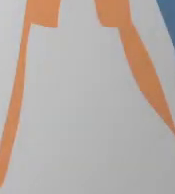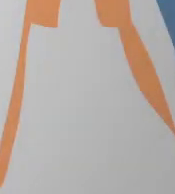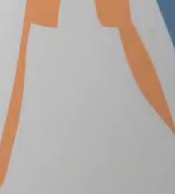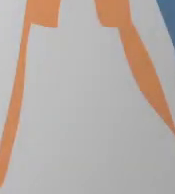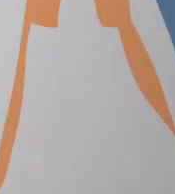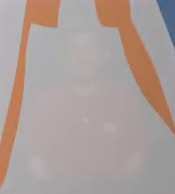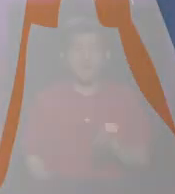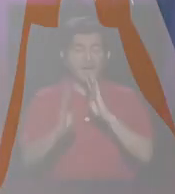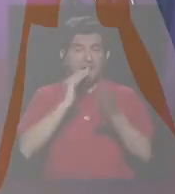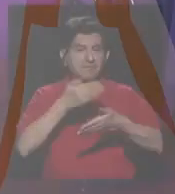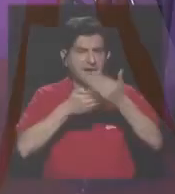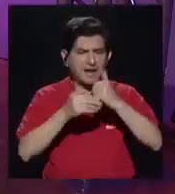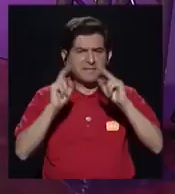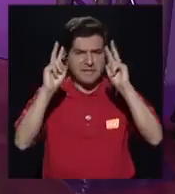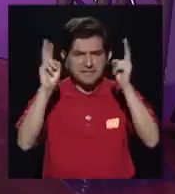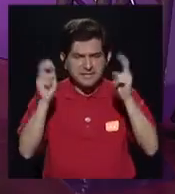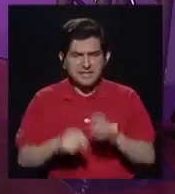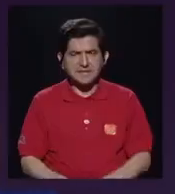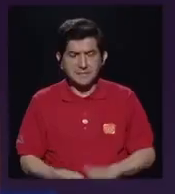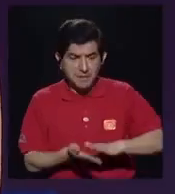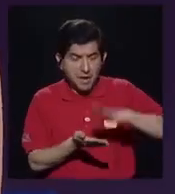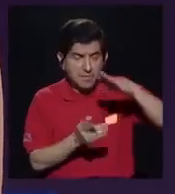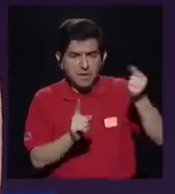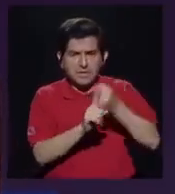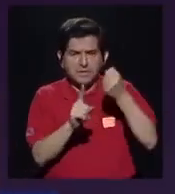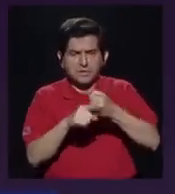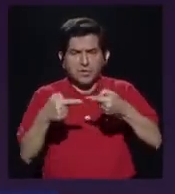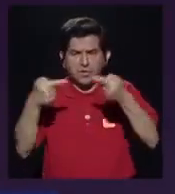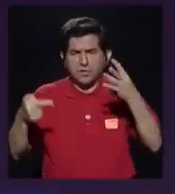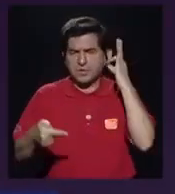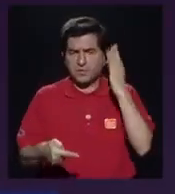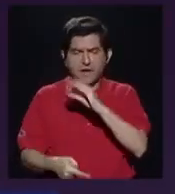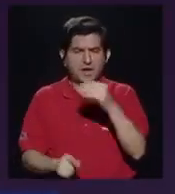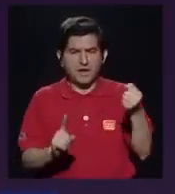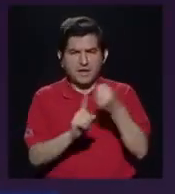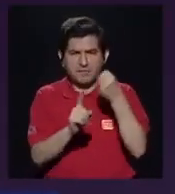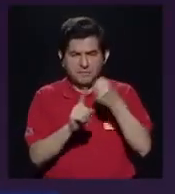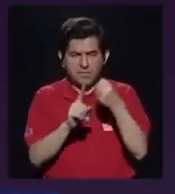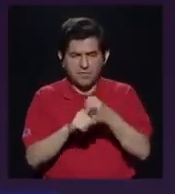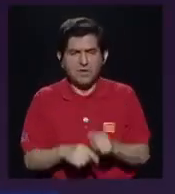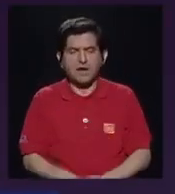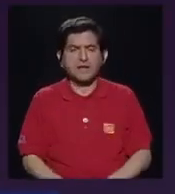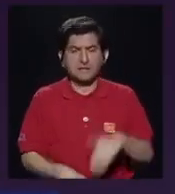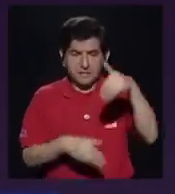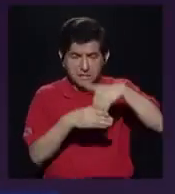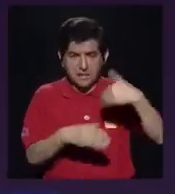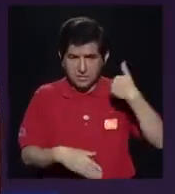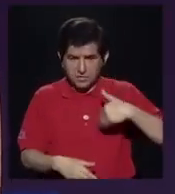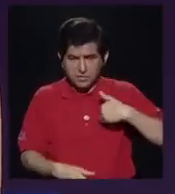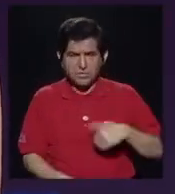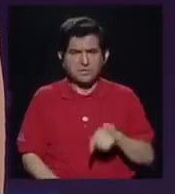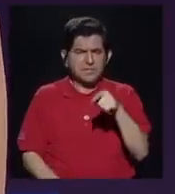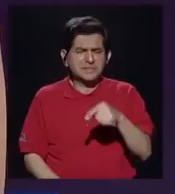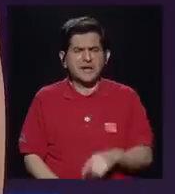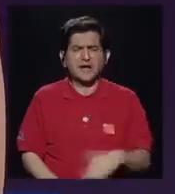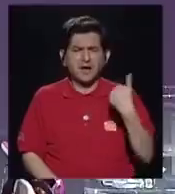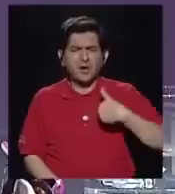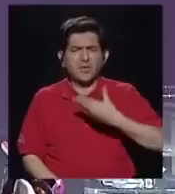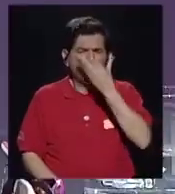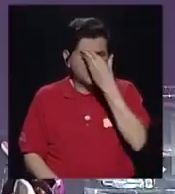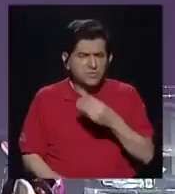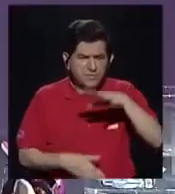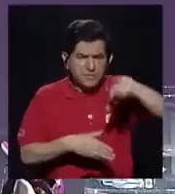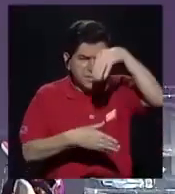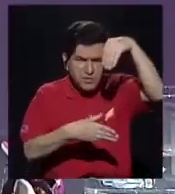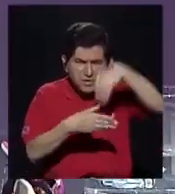Estamos hablando Un poco el tema del de ese incremento y la violencia contra las mujeres y la violencia también entre los hombres Cómo ves Ese sufrimiento de los hombres en este en este contexto